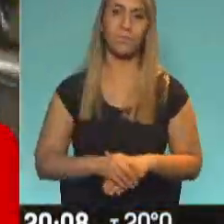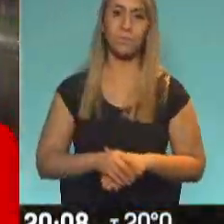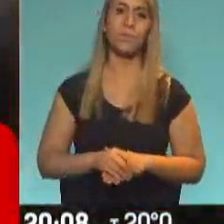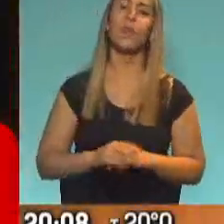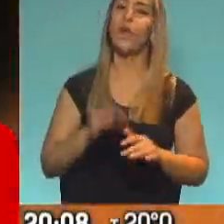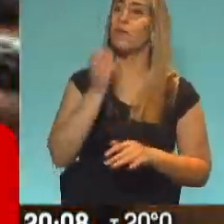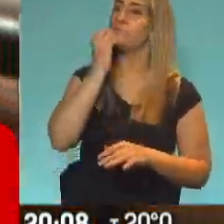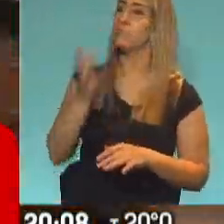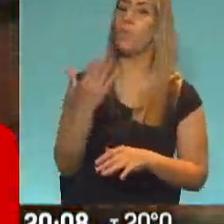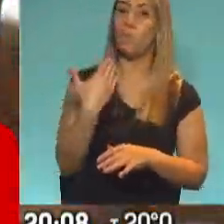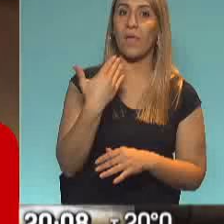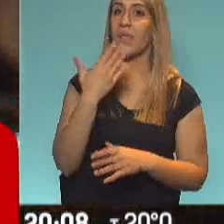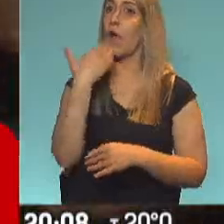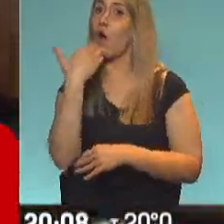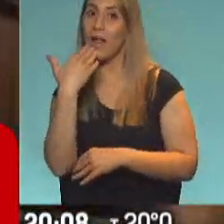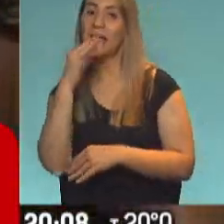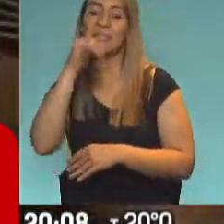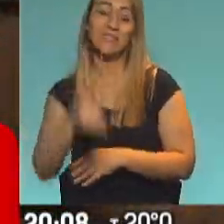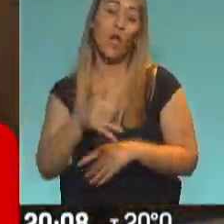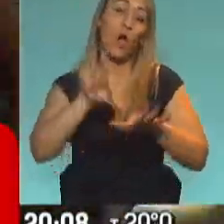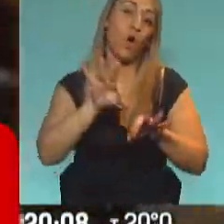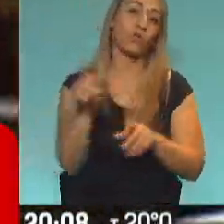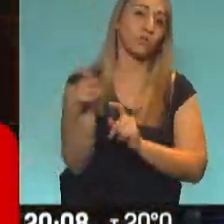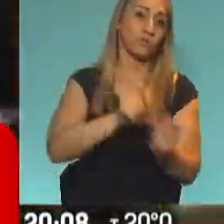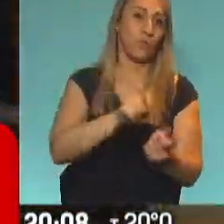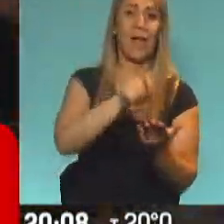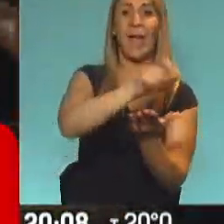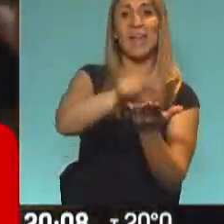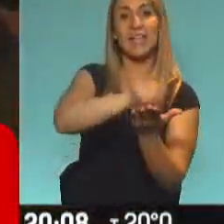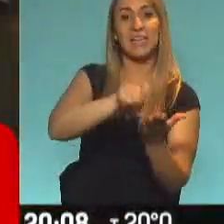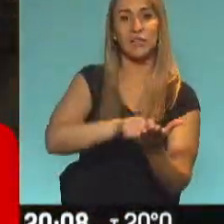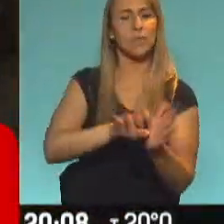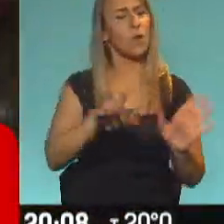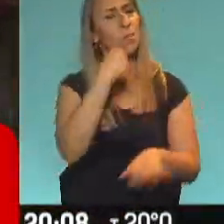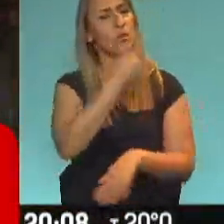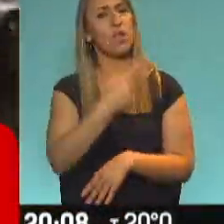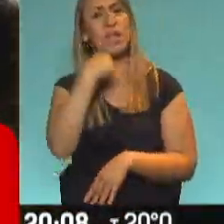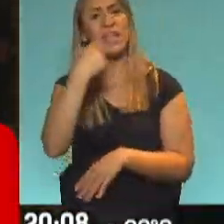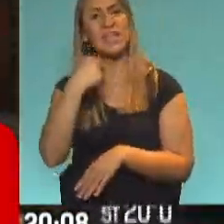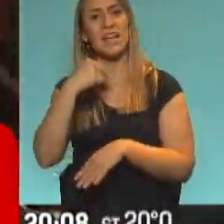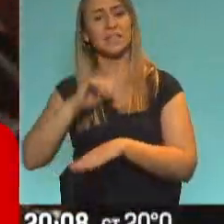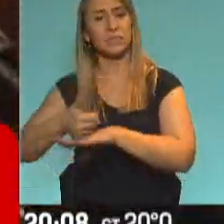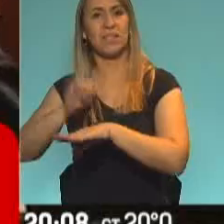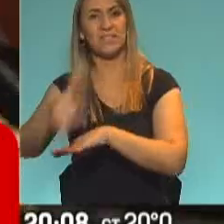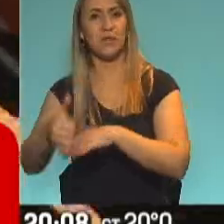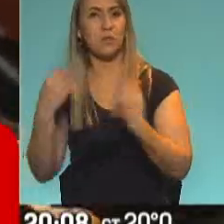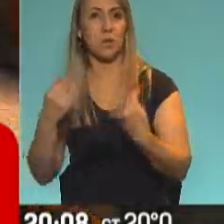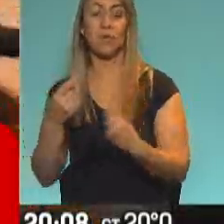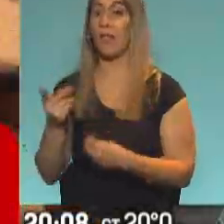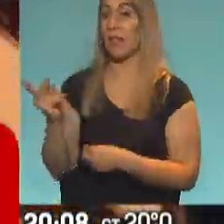escrito, pero como no está imputado... ¿Las hijas por qué sí pudieron? Porque son particulares